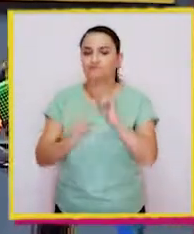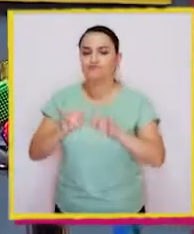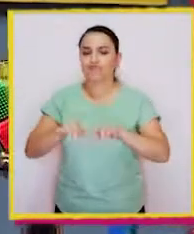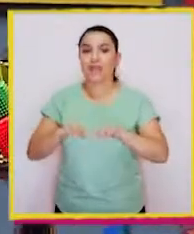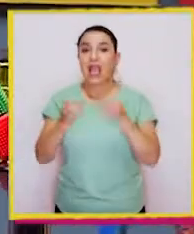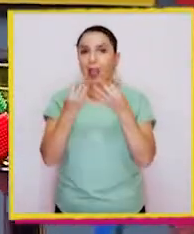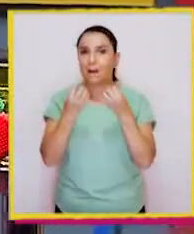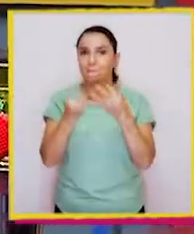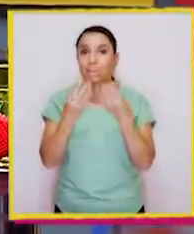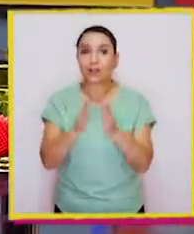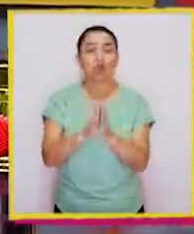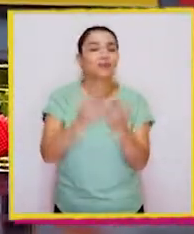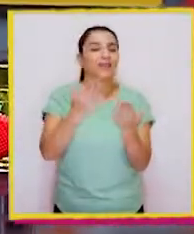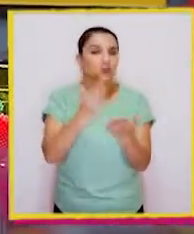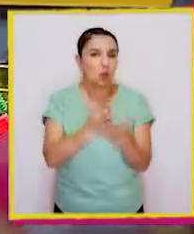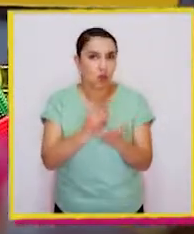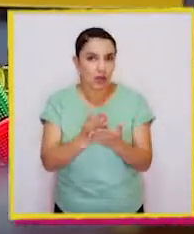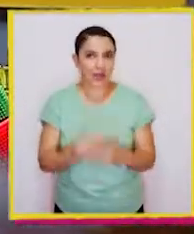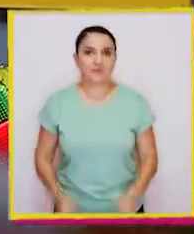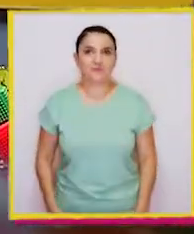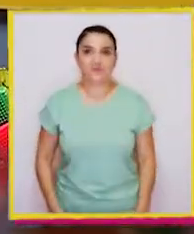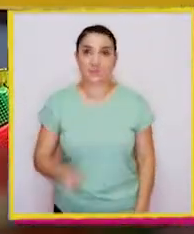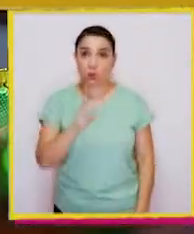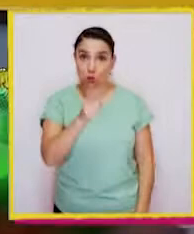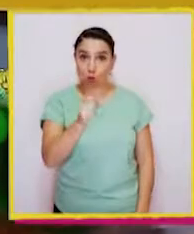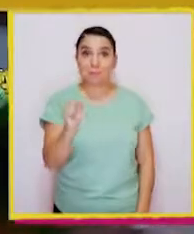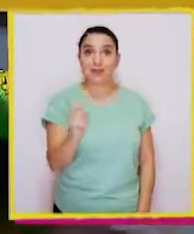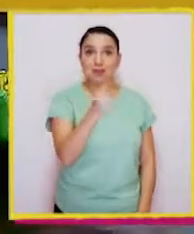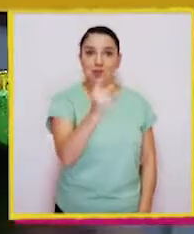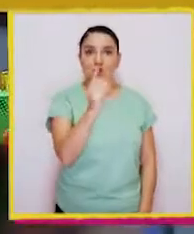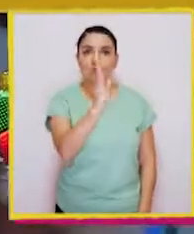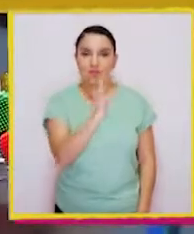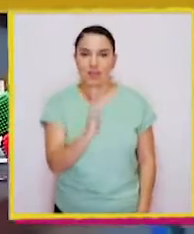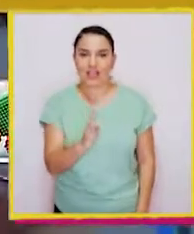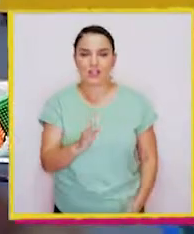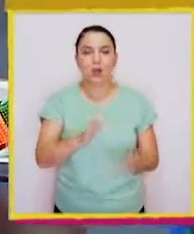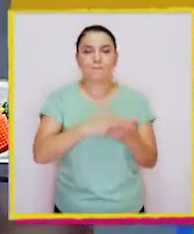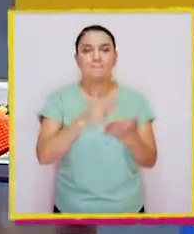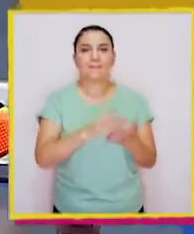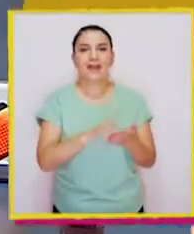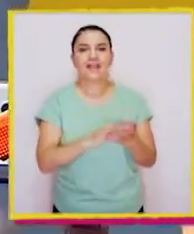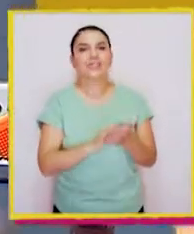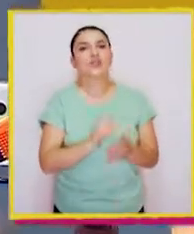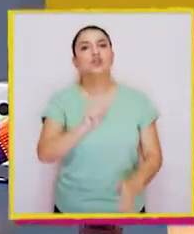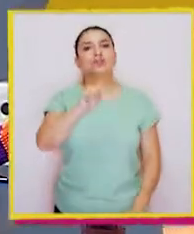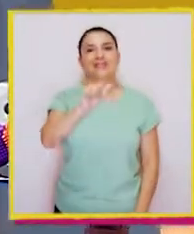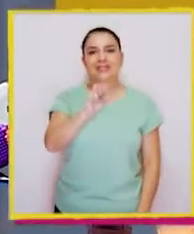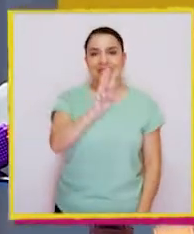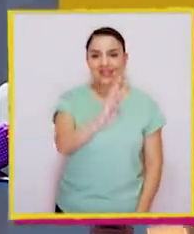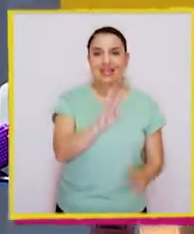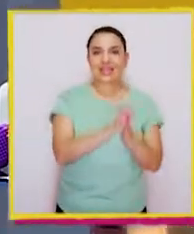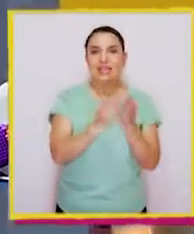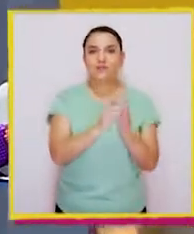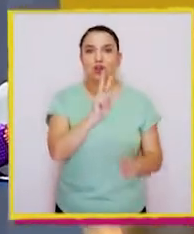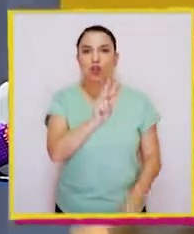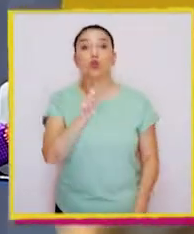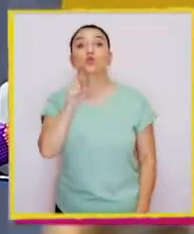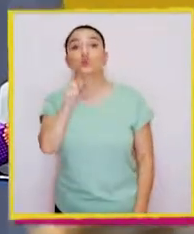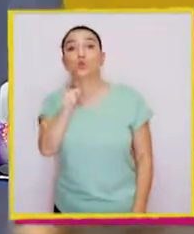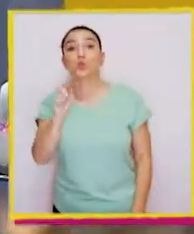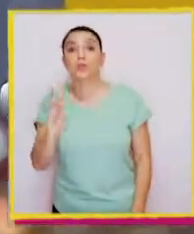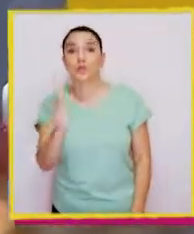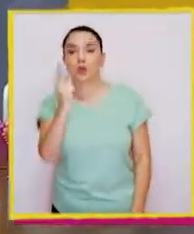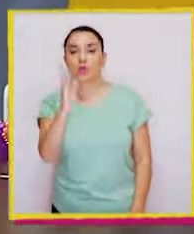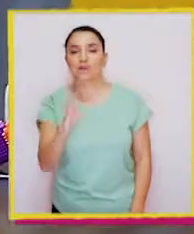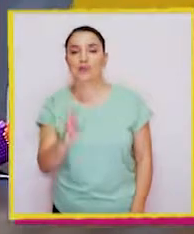plataforma Aprendo en Línea y su texto escolar. Si eres de primero básico, revisa la página 63 del tomo 2. Y si eres